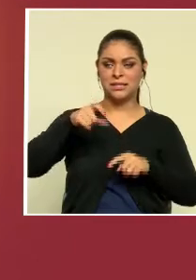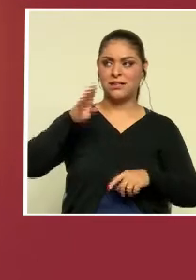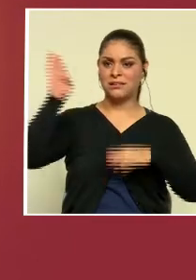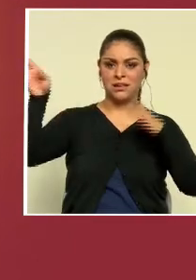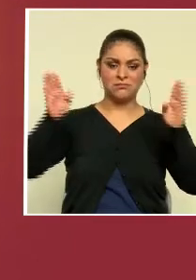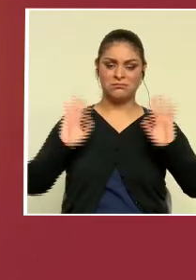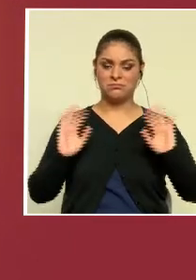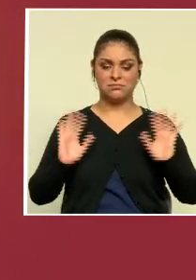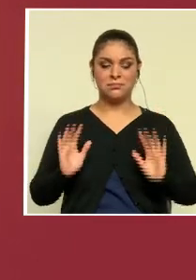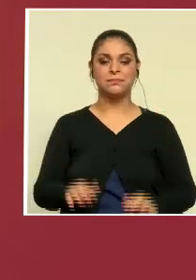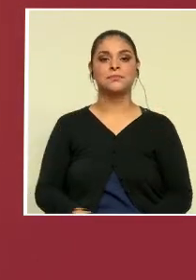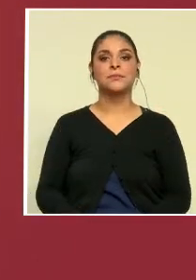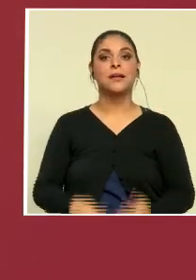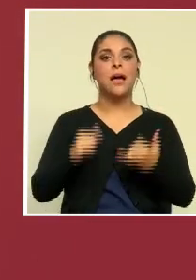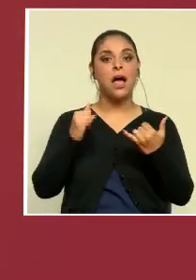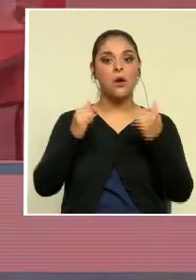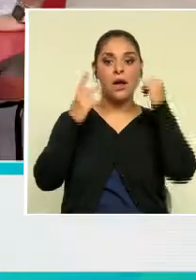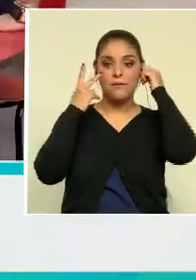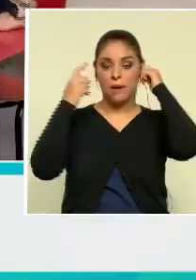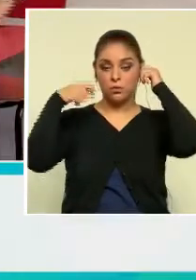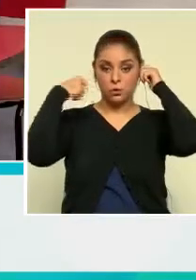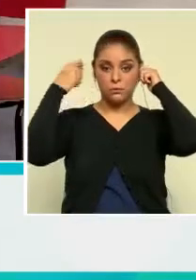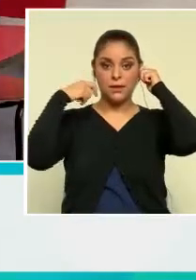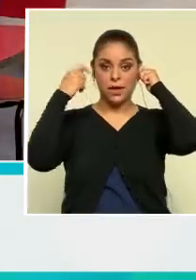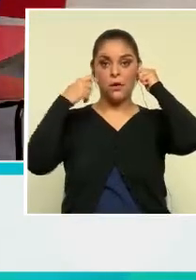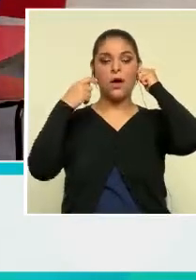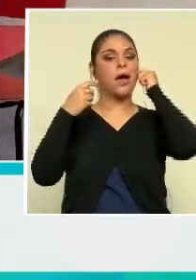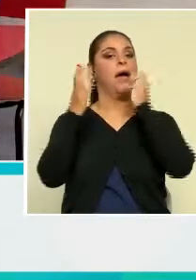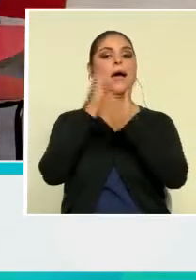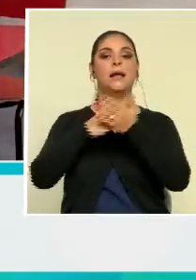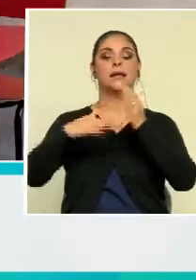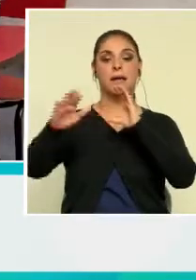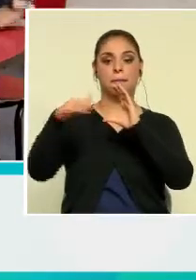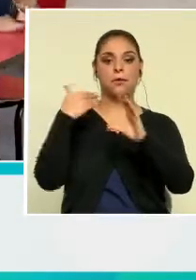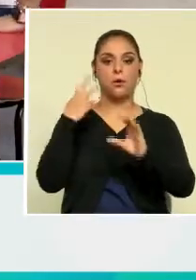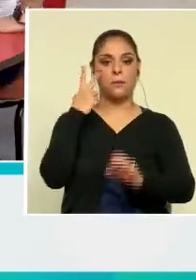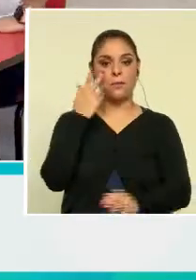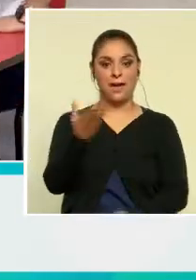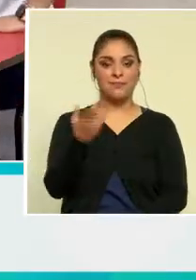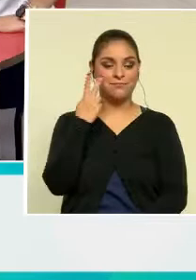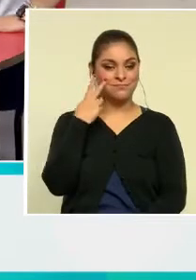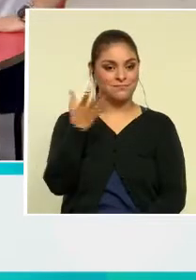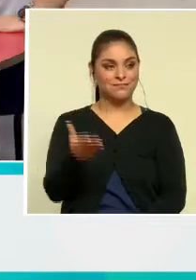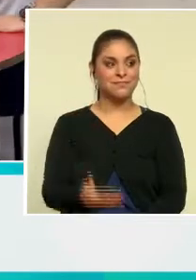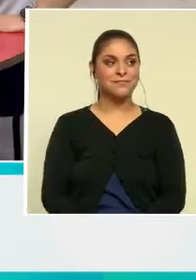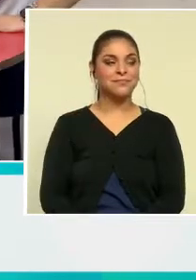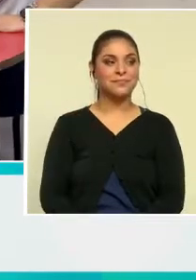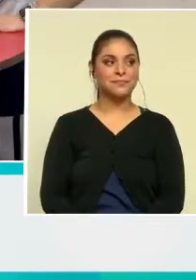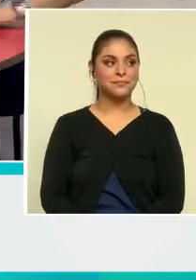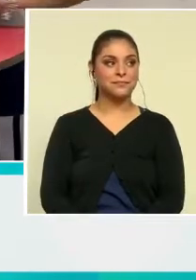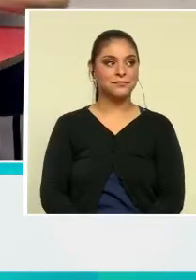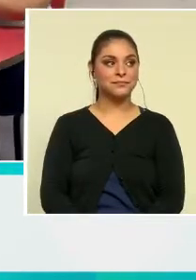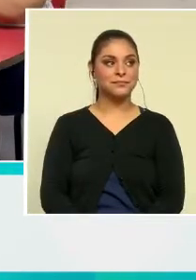vamos a ver un vídeo vamos a ver un vídeo que alguien nos envió a ver a ver aquí lo sabe